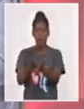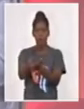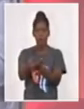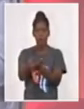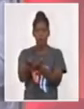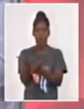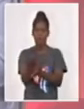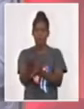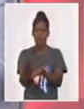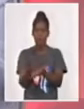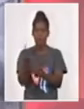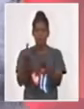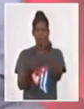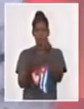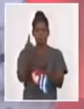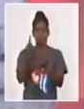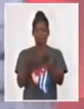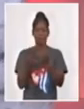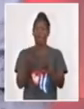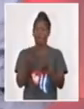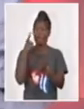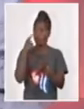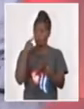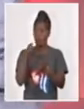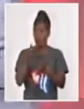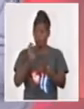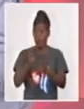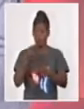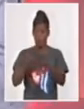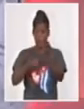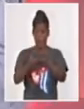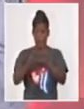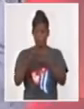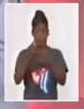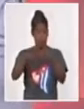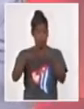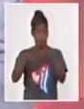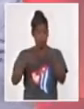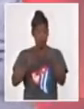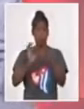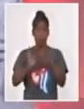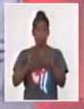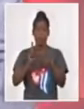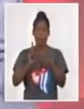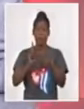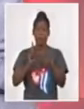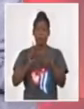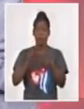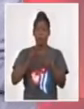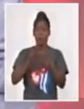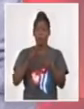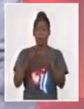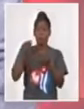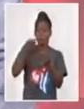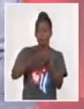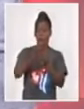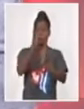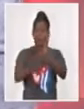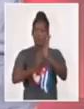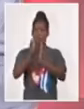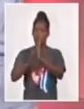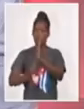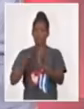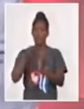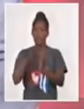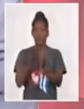se ha ido avanzando. Fue implementada por la resolución 98 de la ministra, el 20 de julio del actual año. Esta resolución